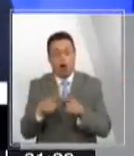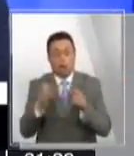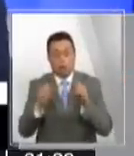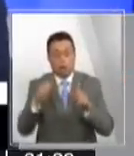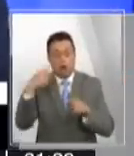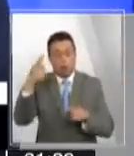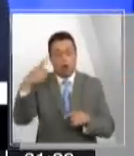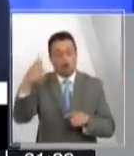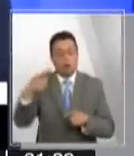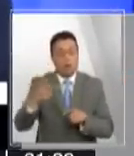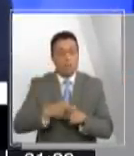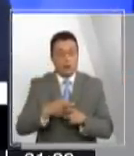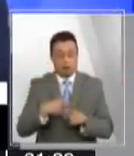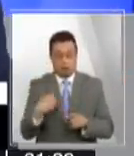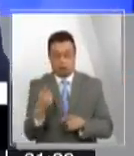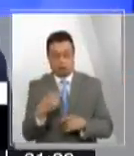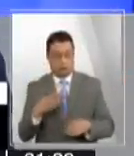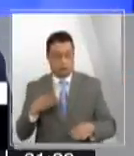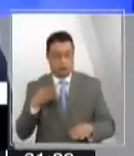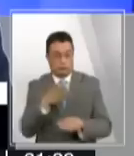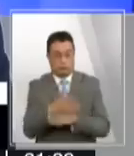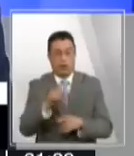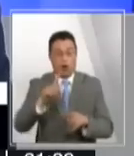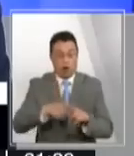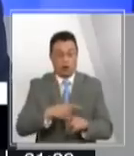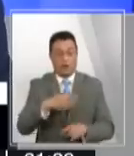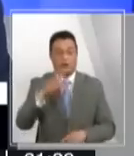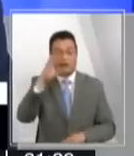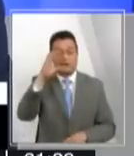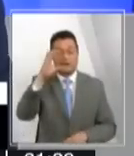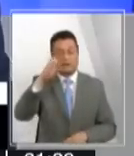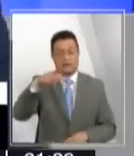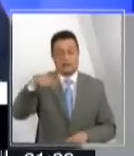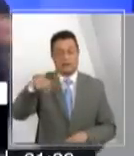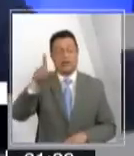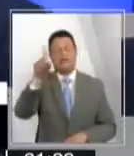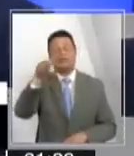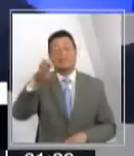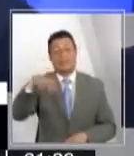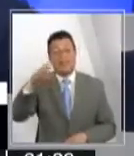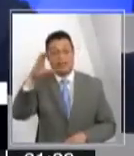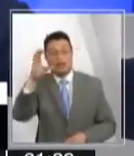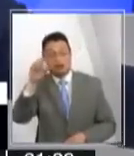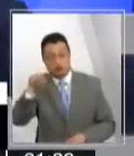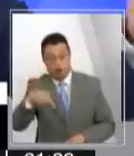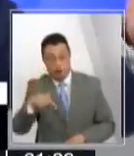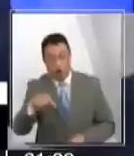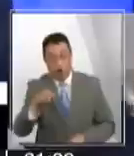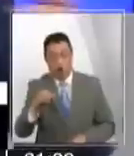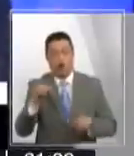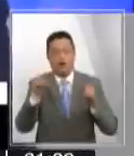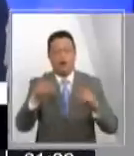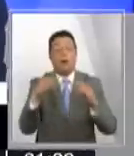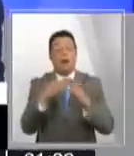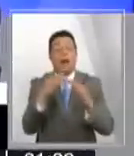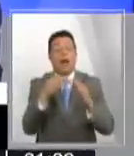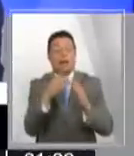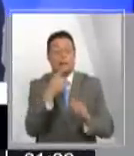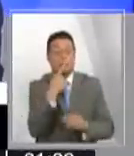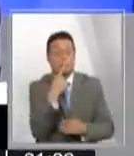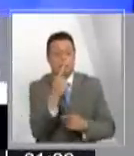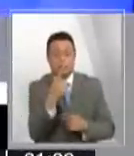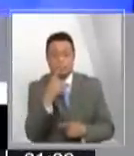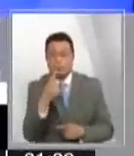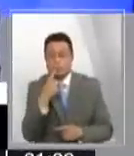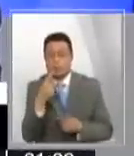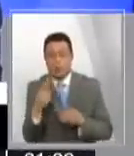meses. Nosotros vamos a ir a un nuevo censo que va a tener una serie de características atenuadas. No va a ser un censo exactamente como los anteriores. Es un acotado.